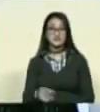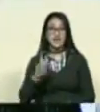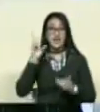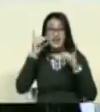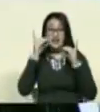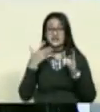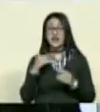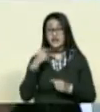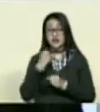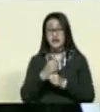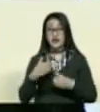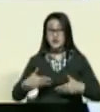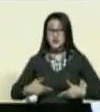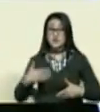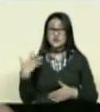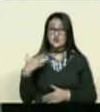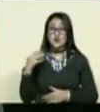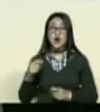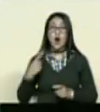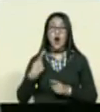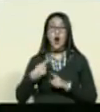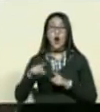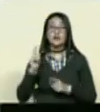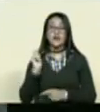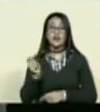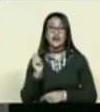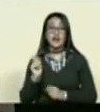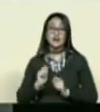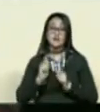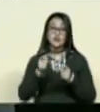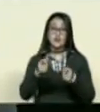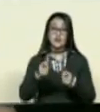trabajo, le dieron otra tareita, pues.